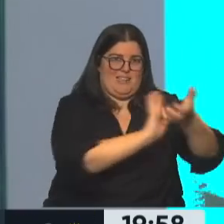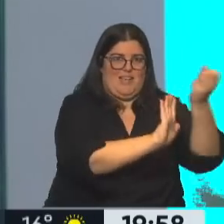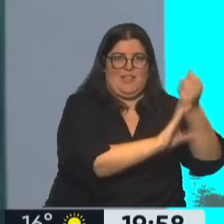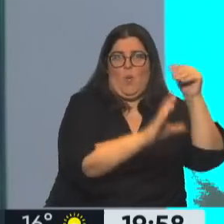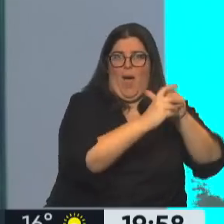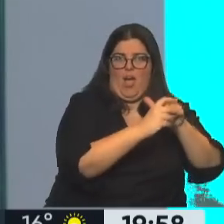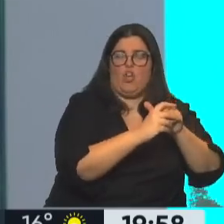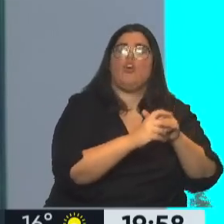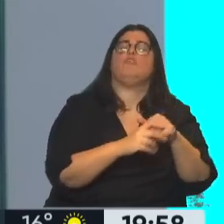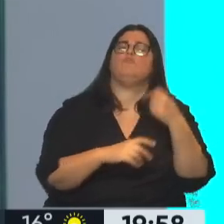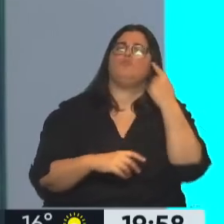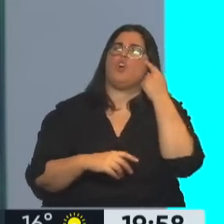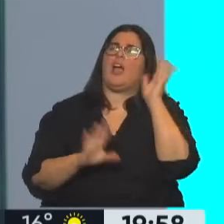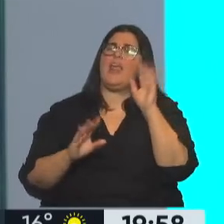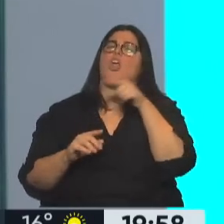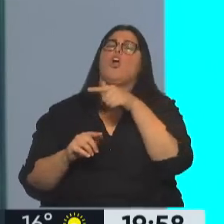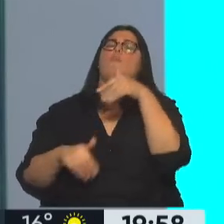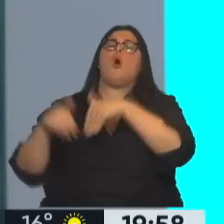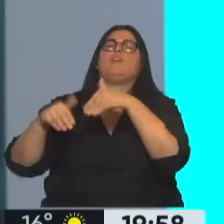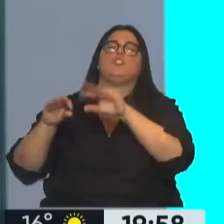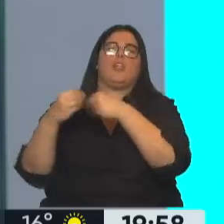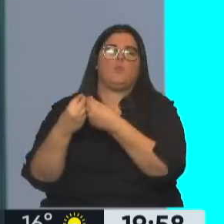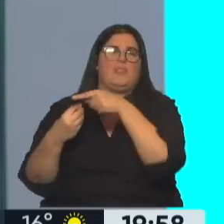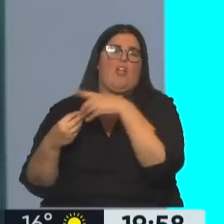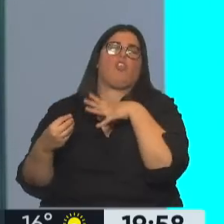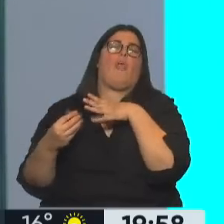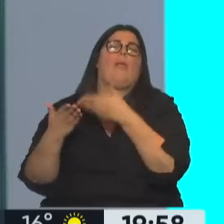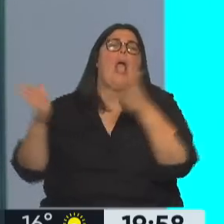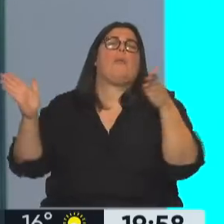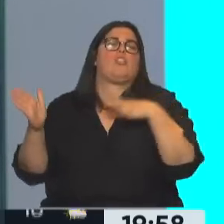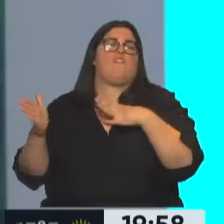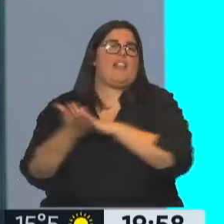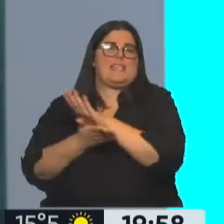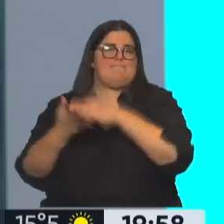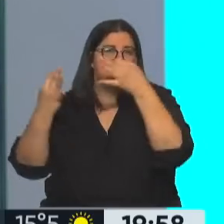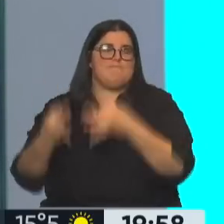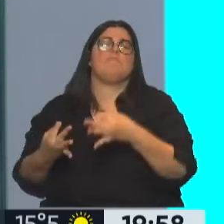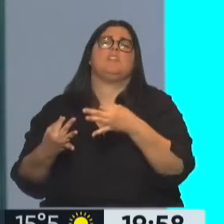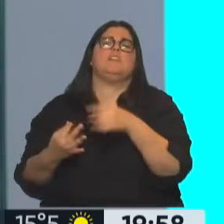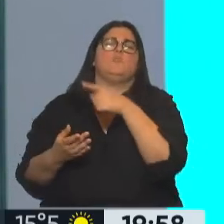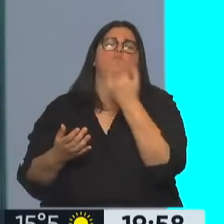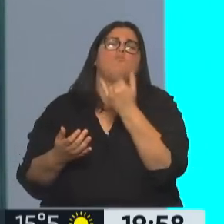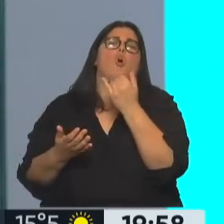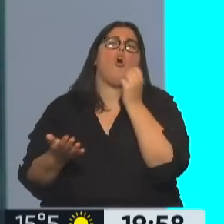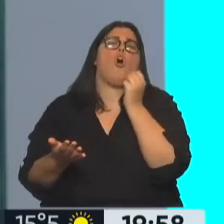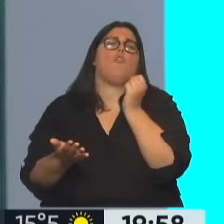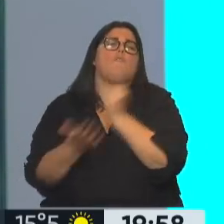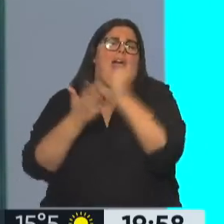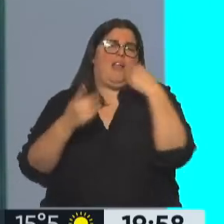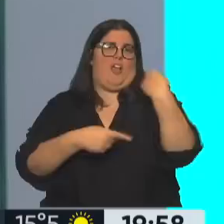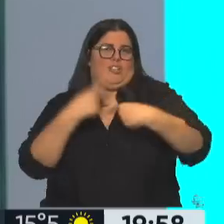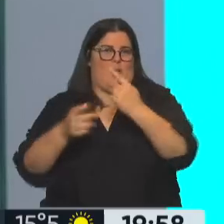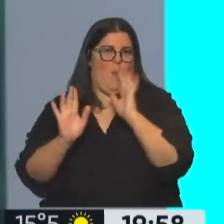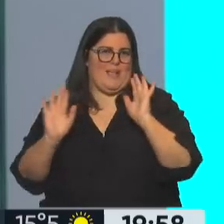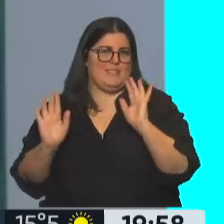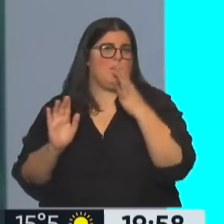resultado electoral, como está efectivamente abierto, ni siquiera ha tenido demasiado impacto en esa cuestión. Y me parece que, al menos en el conjunto